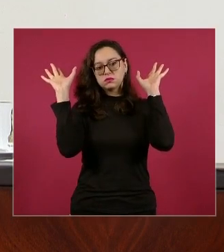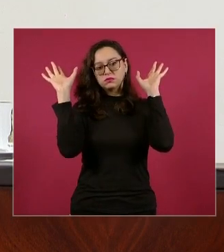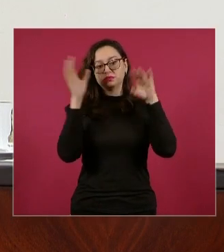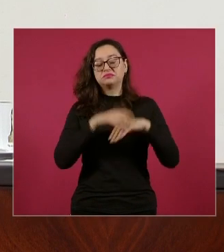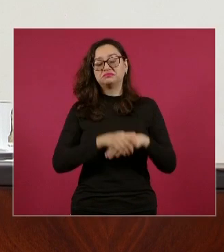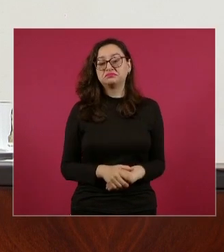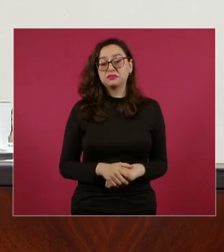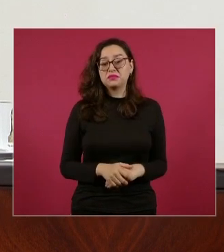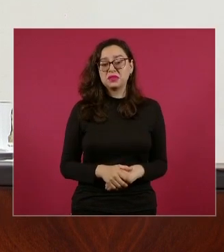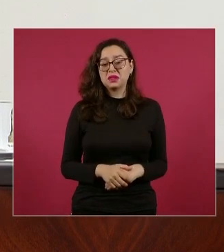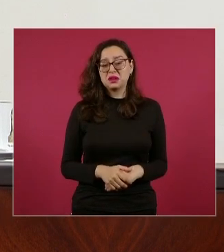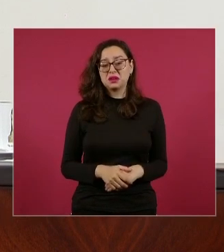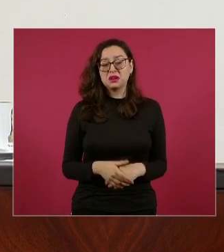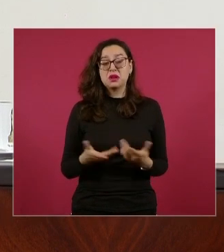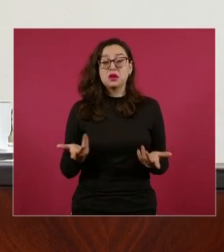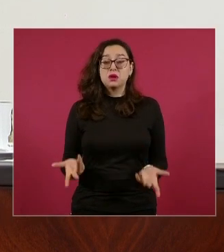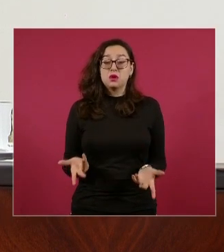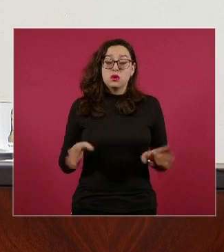diplomacia